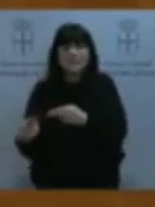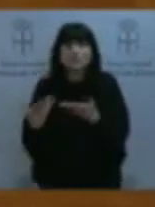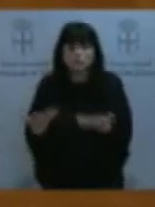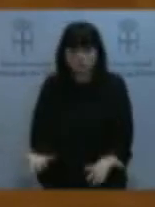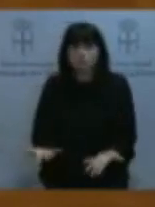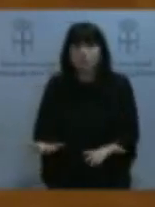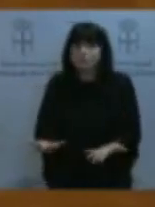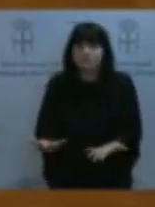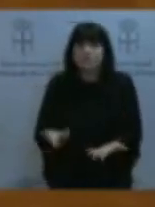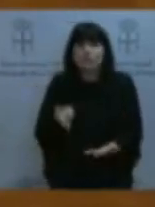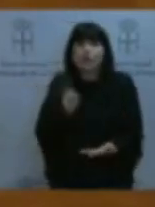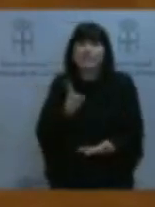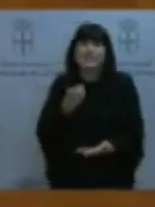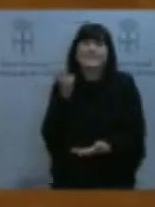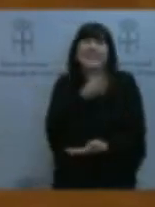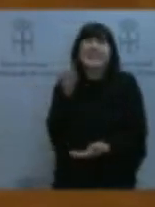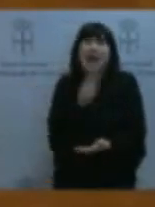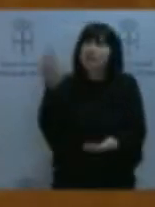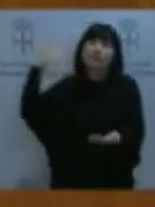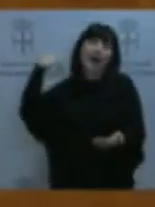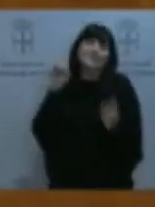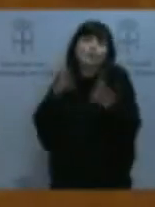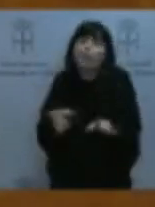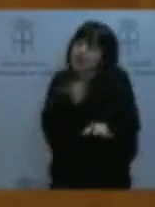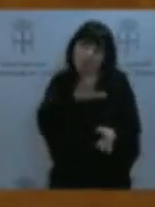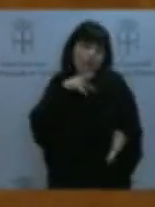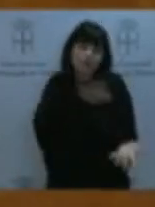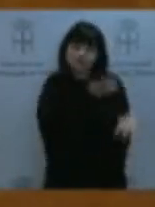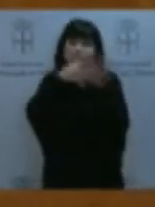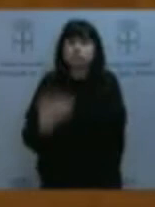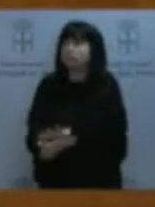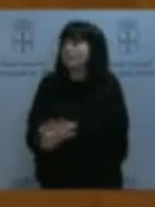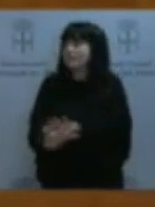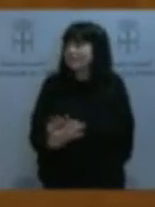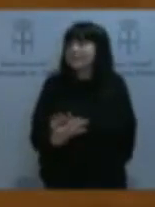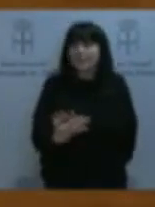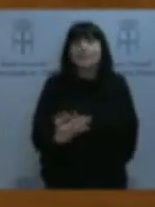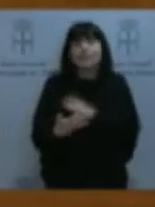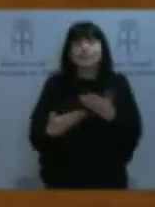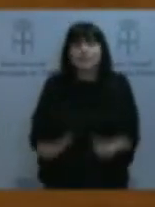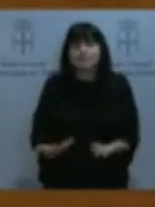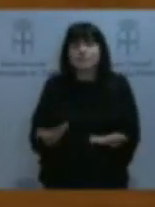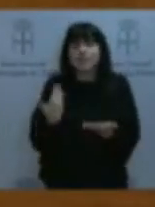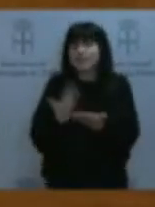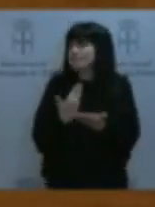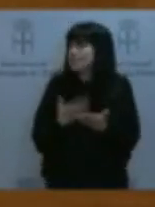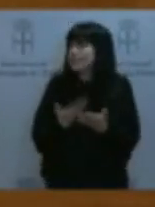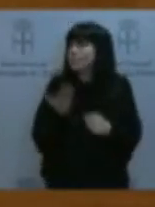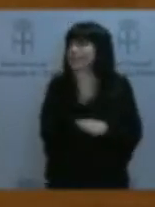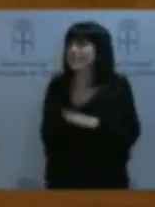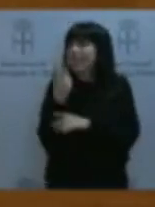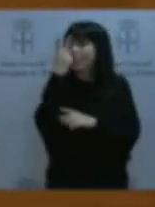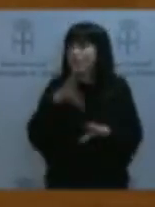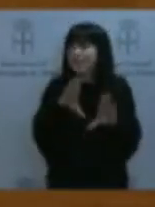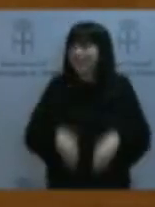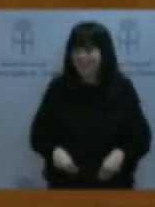tiempos han cambiado. Respecto a las enmiendas presentadas, aceptamos dos de ellas, la enmienda presentada por Izquierda Unida